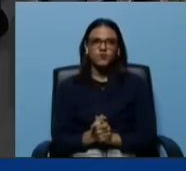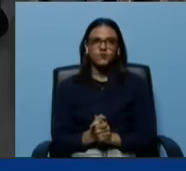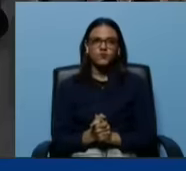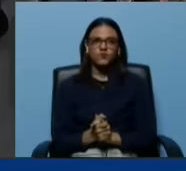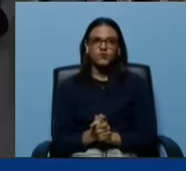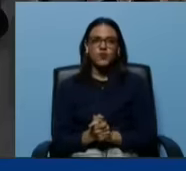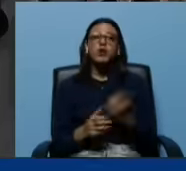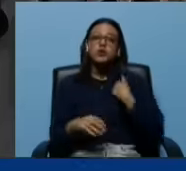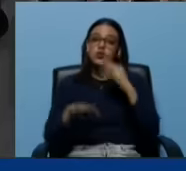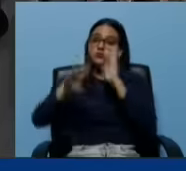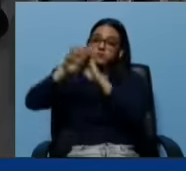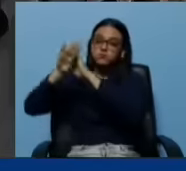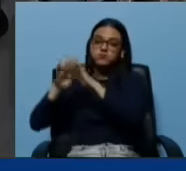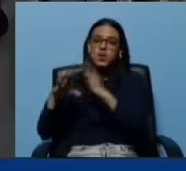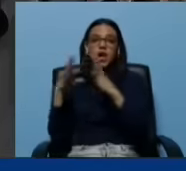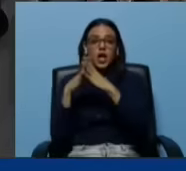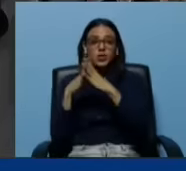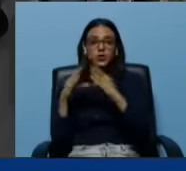Y hago un llamado a los